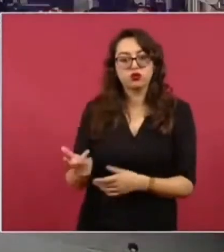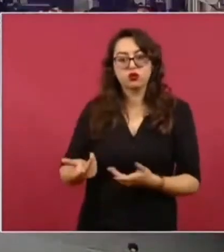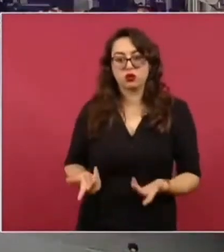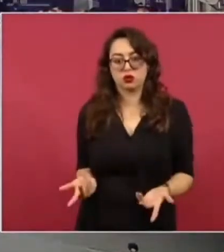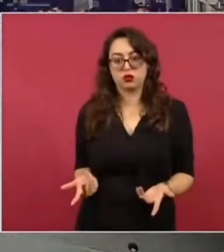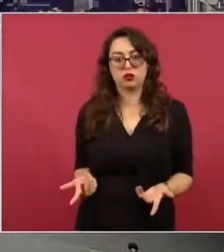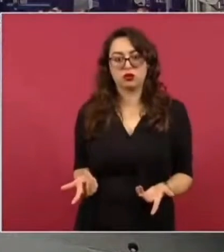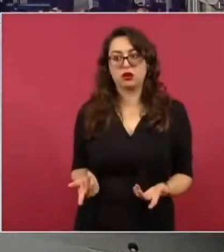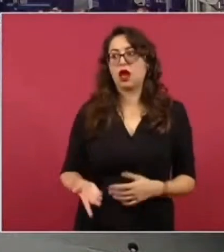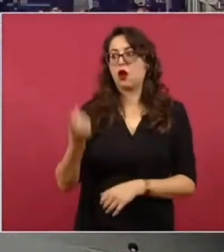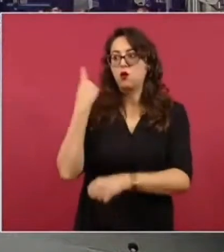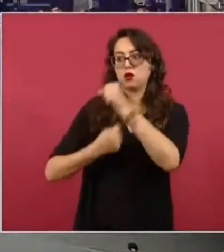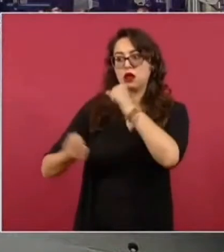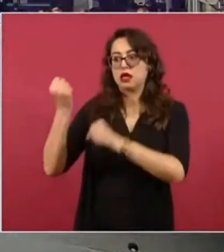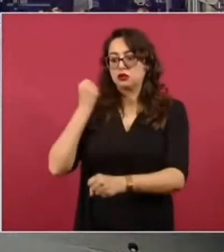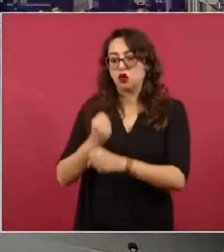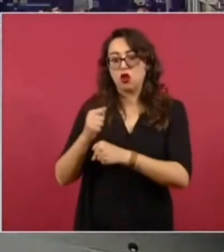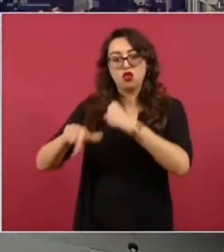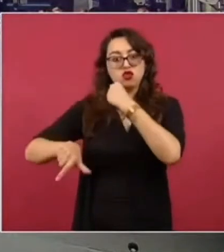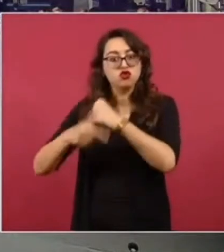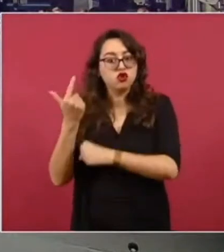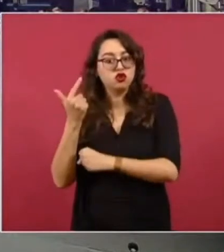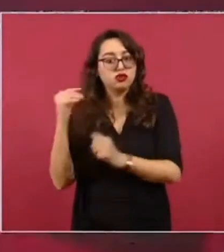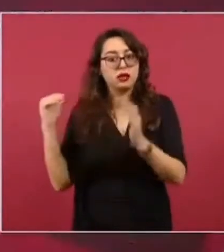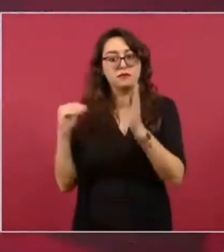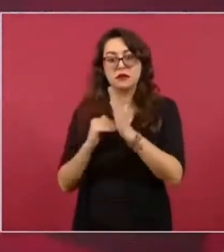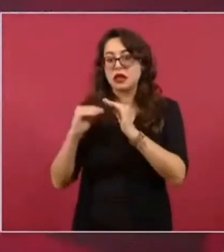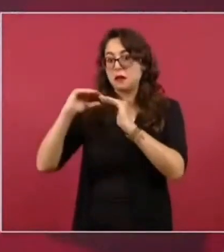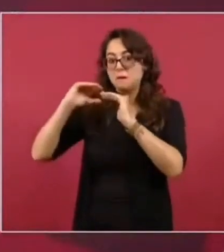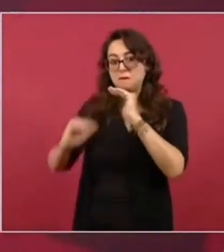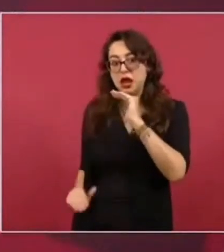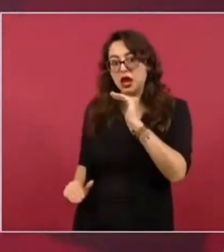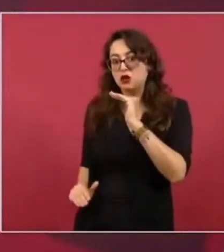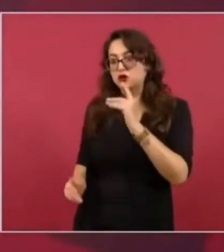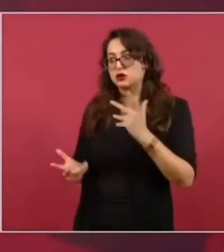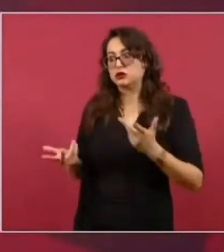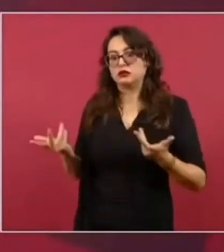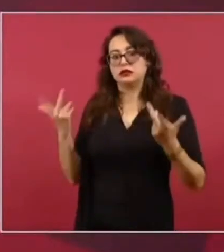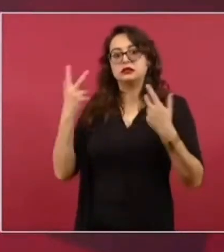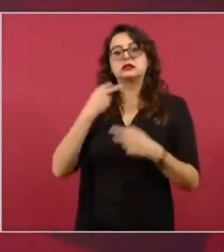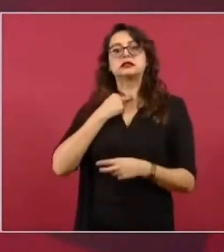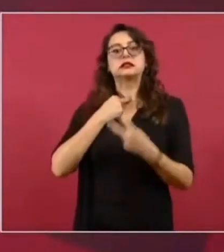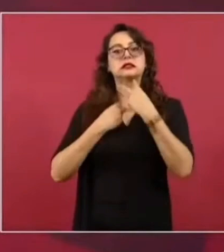Ahora, como está creciendo la economía del país y están